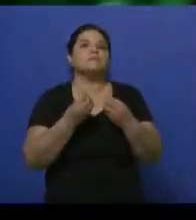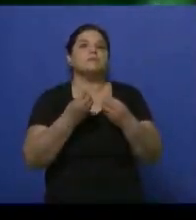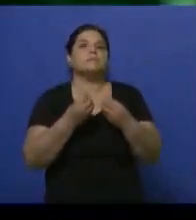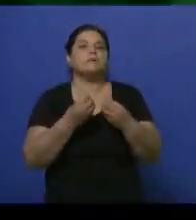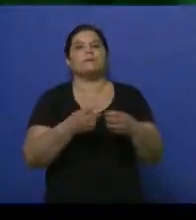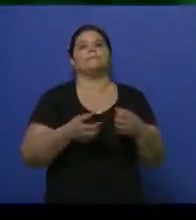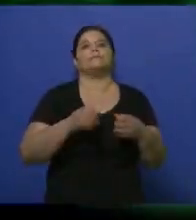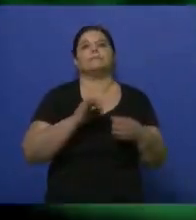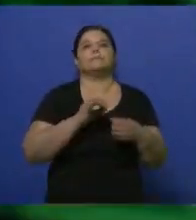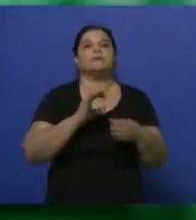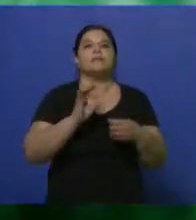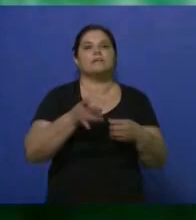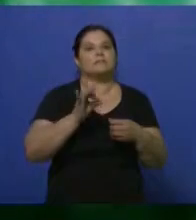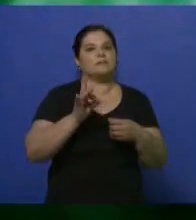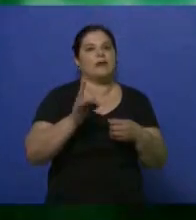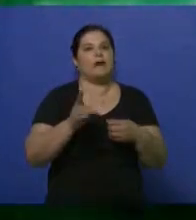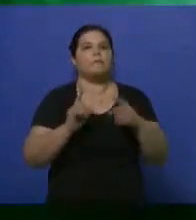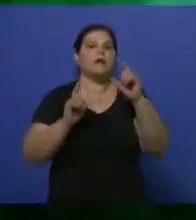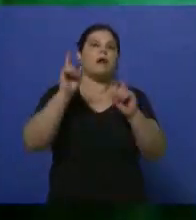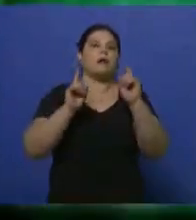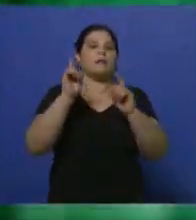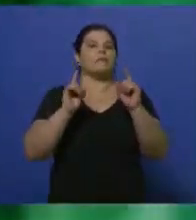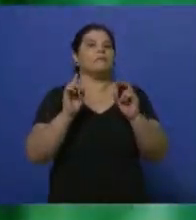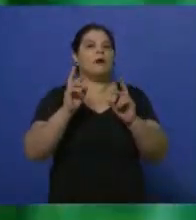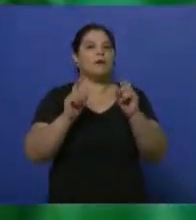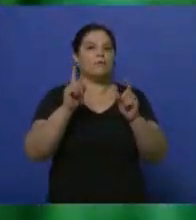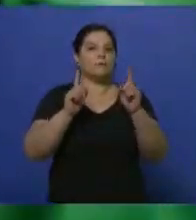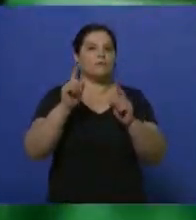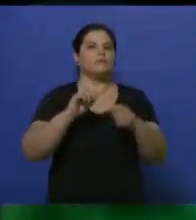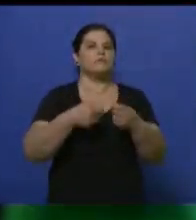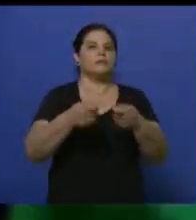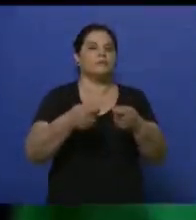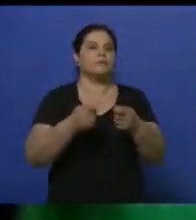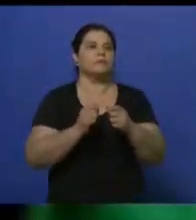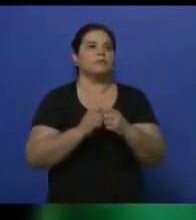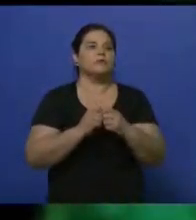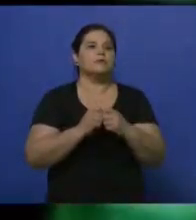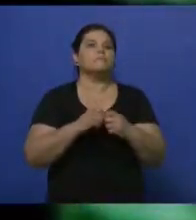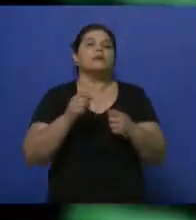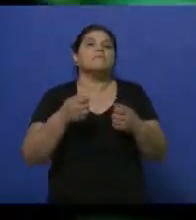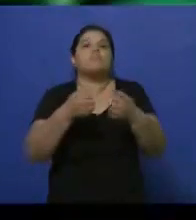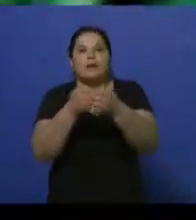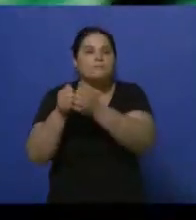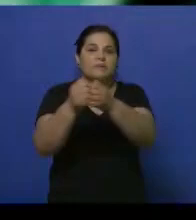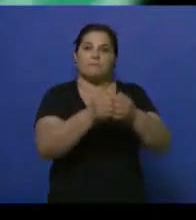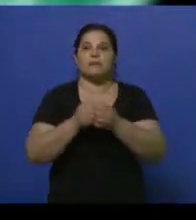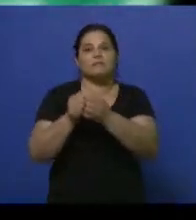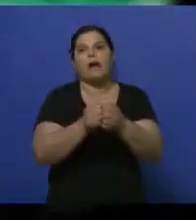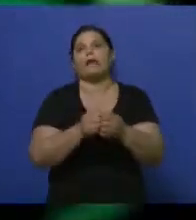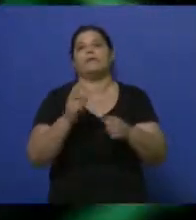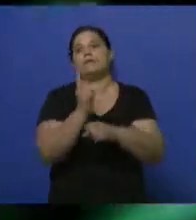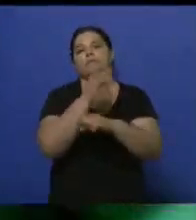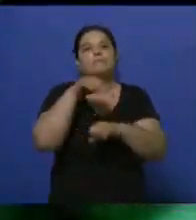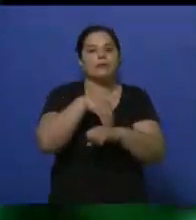diciembre el mercado se va a recuperar. El análisis técnico es comparar un mes con el mismo mes del año anterior. Ajá. Cualquier empresario comerciante de Villa María me va a decir